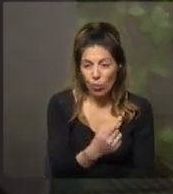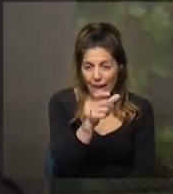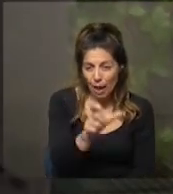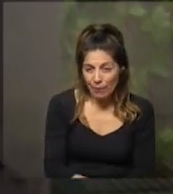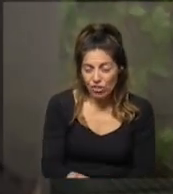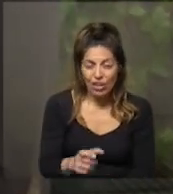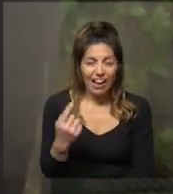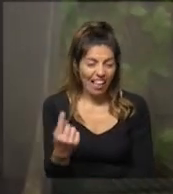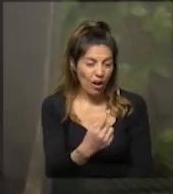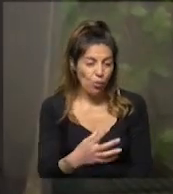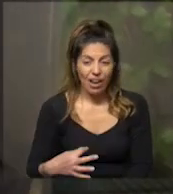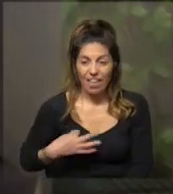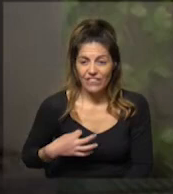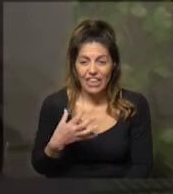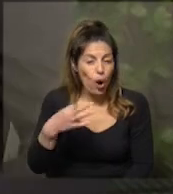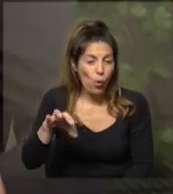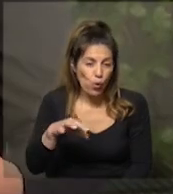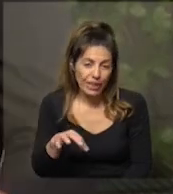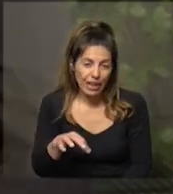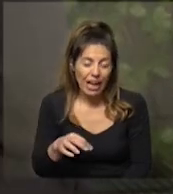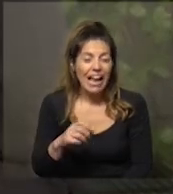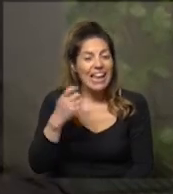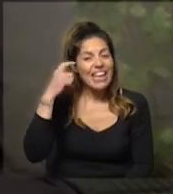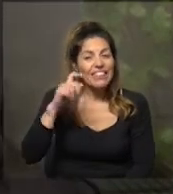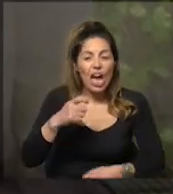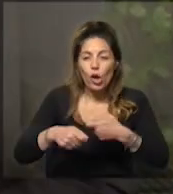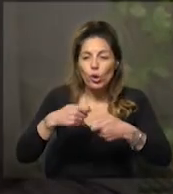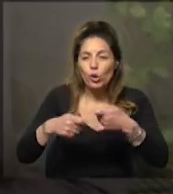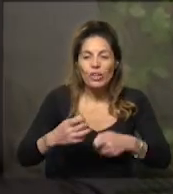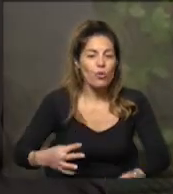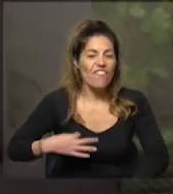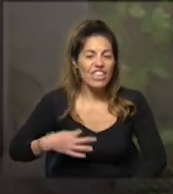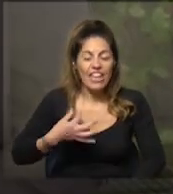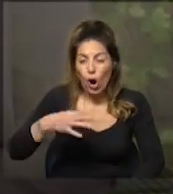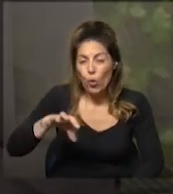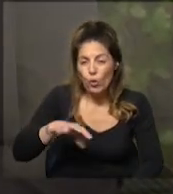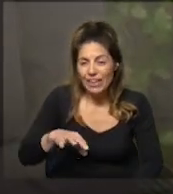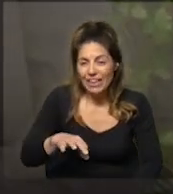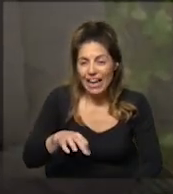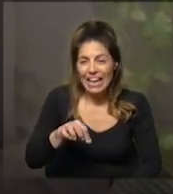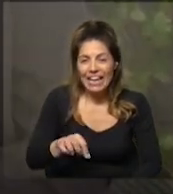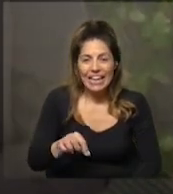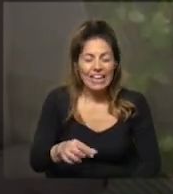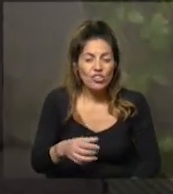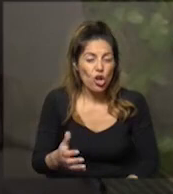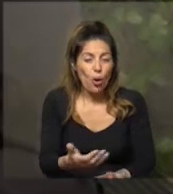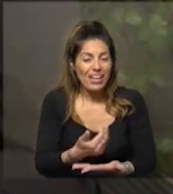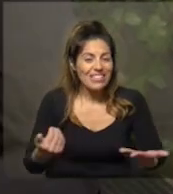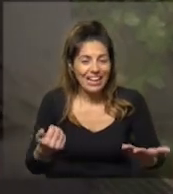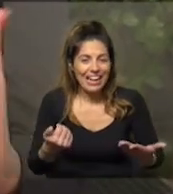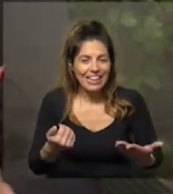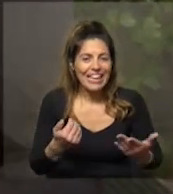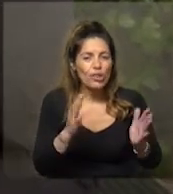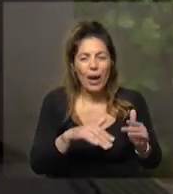¿no? Entonces creo que pasa por ahí, por construir una vida única. Y eso ya la va a sacar del estereotipo, porque va a